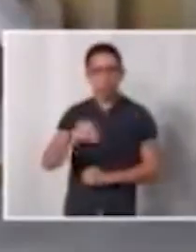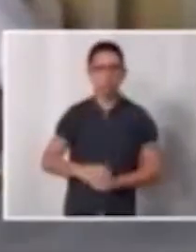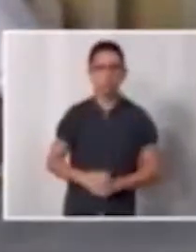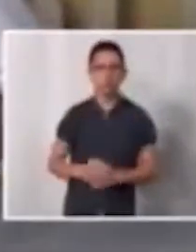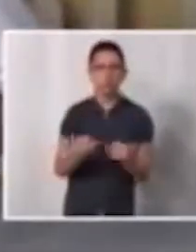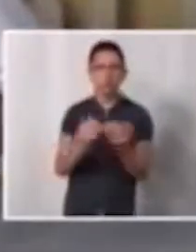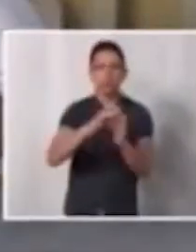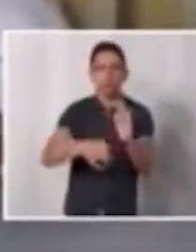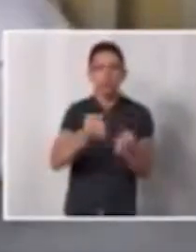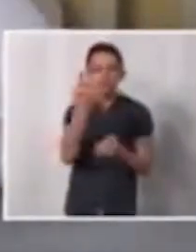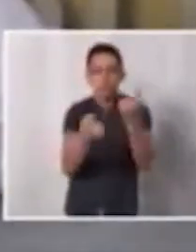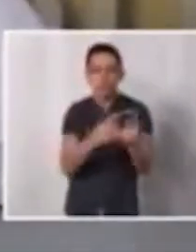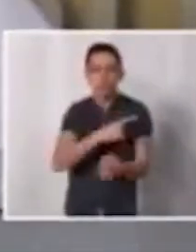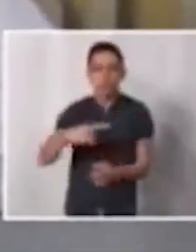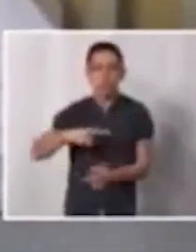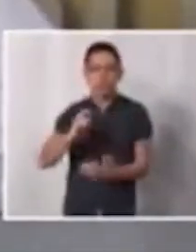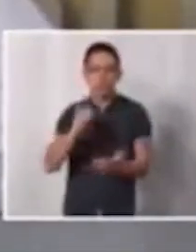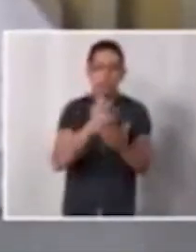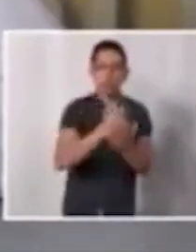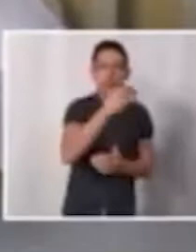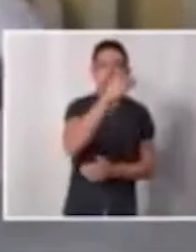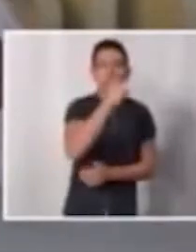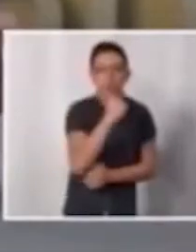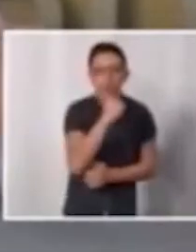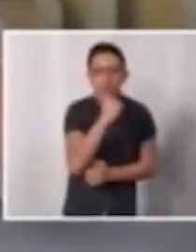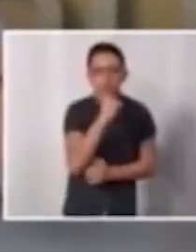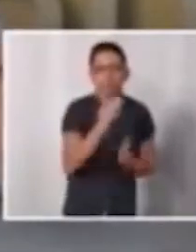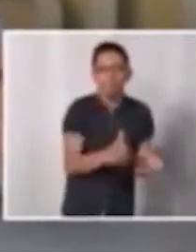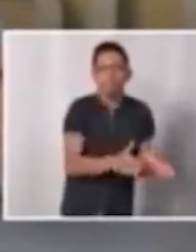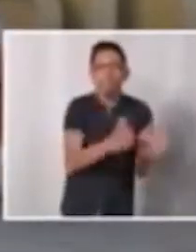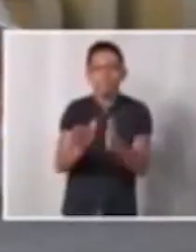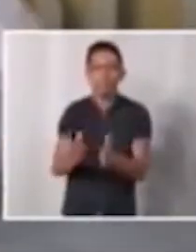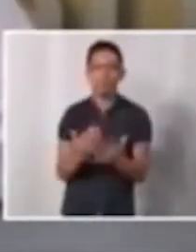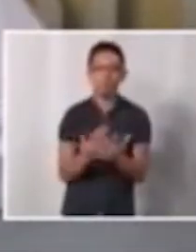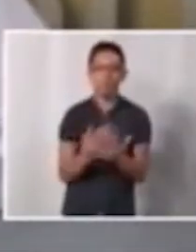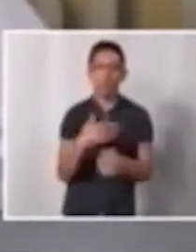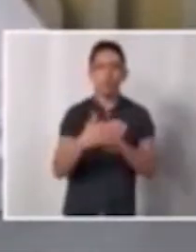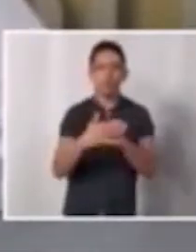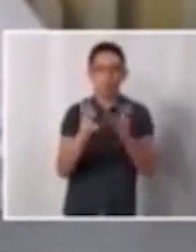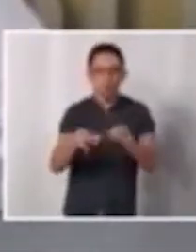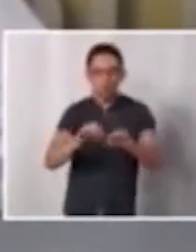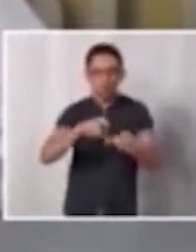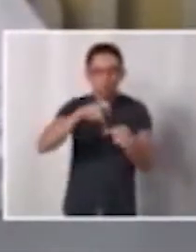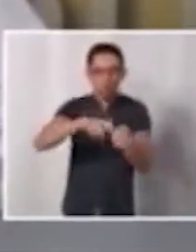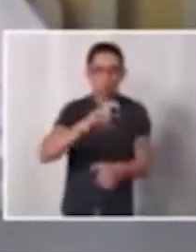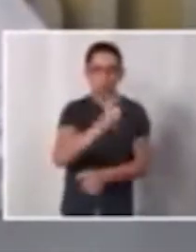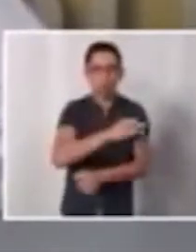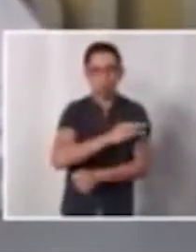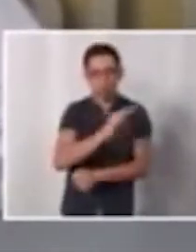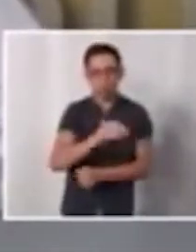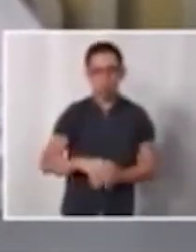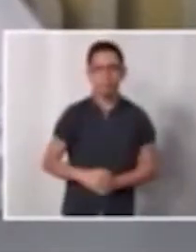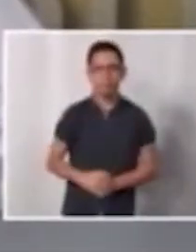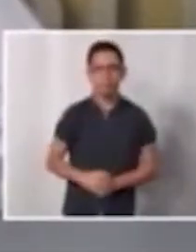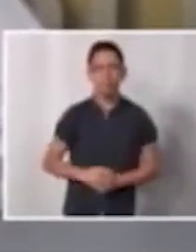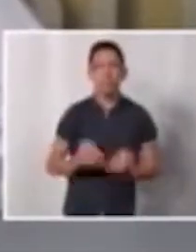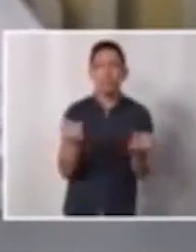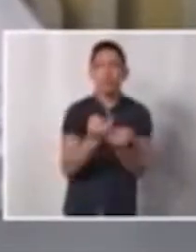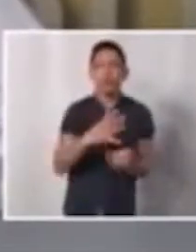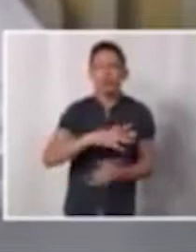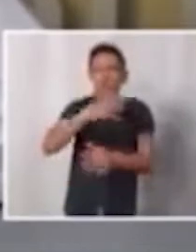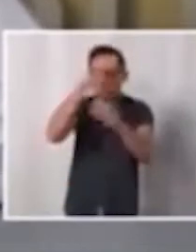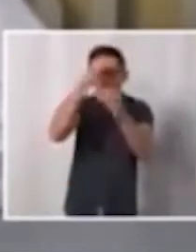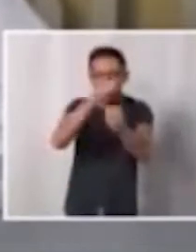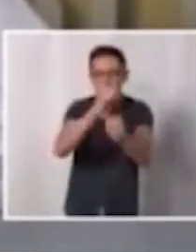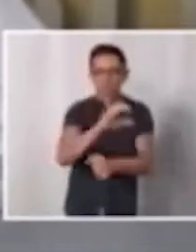a quienes no puedan pagar. Y como un apoyo extraordinario, el gobierno del estado firmará un acuerdo con la